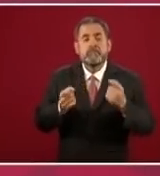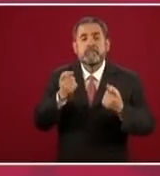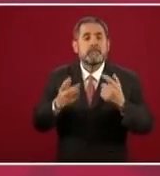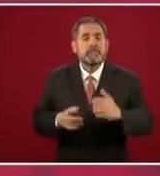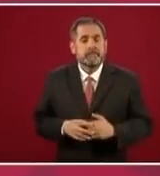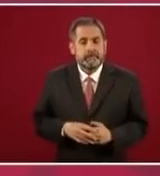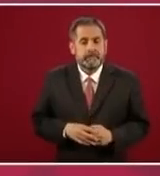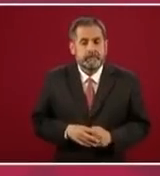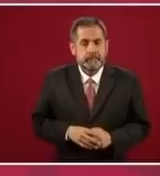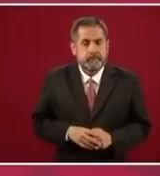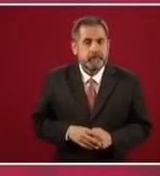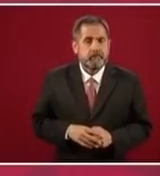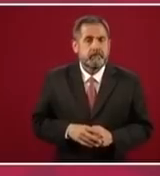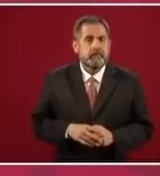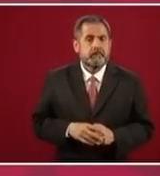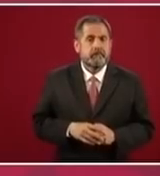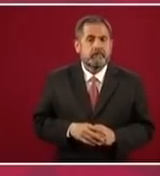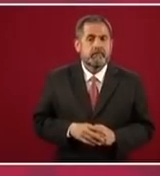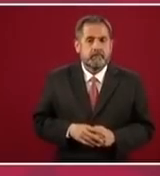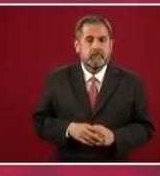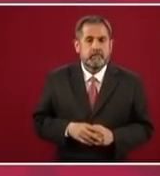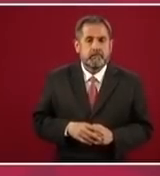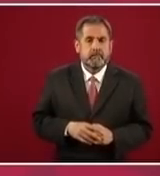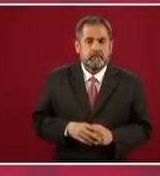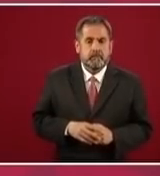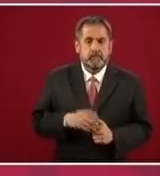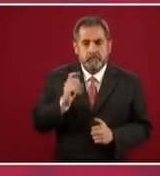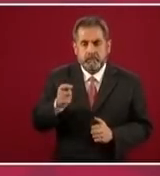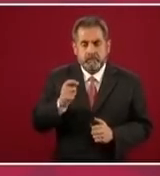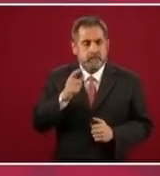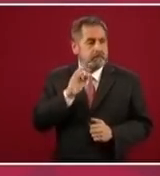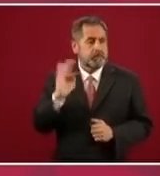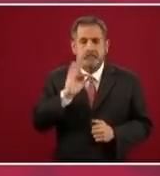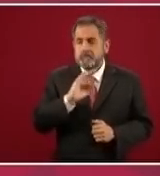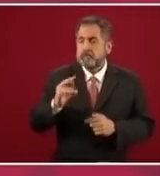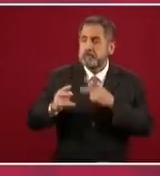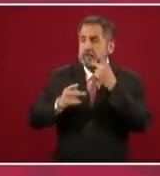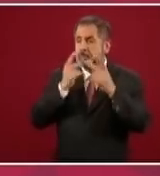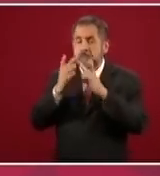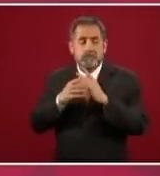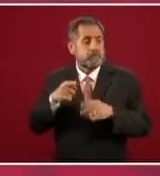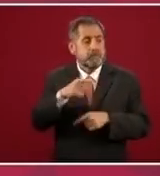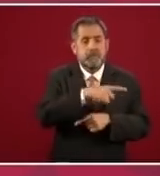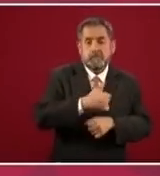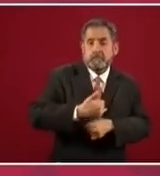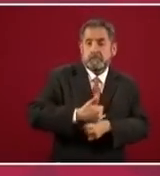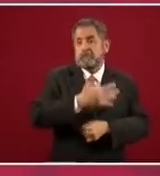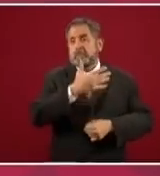¿sí?, que de inconformidad